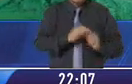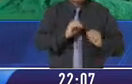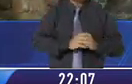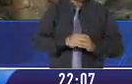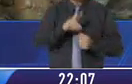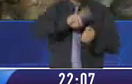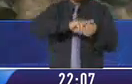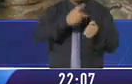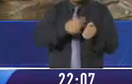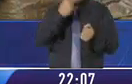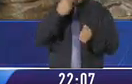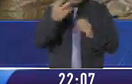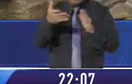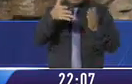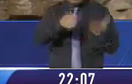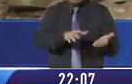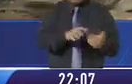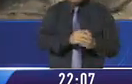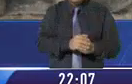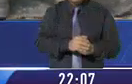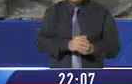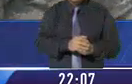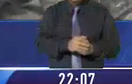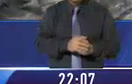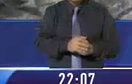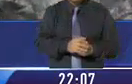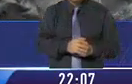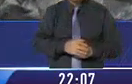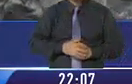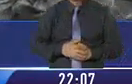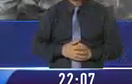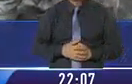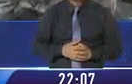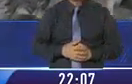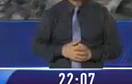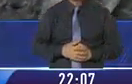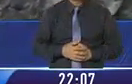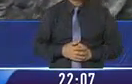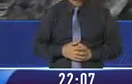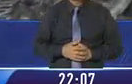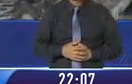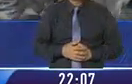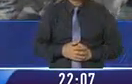a su sobrina, luego de haber sido rescatada bajo el lodo y escombros.